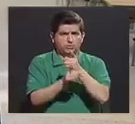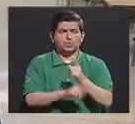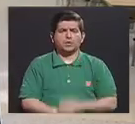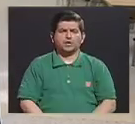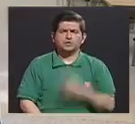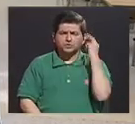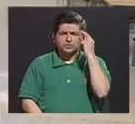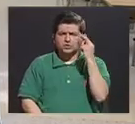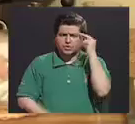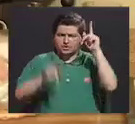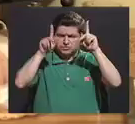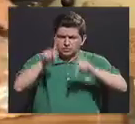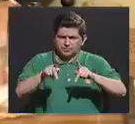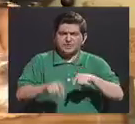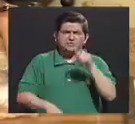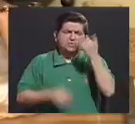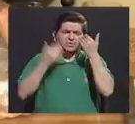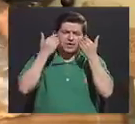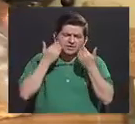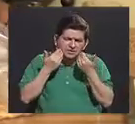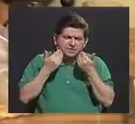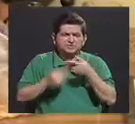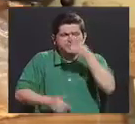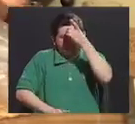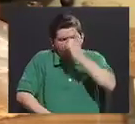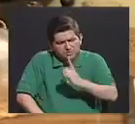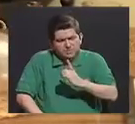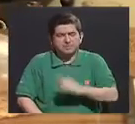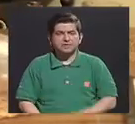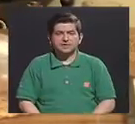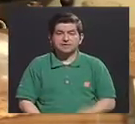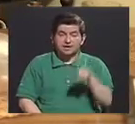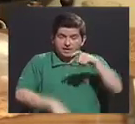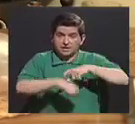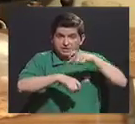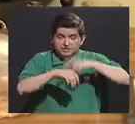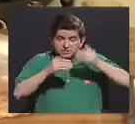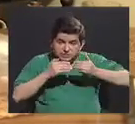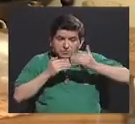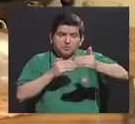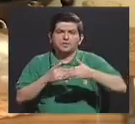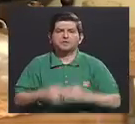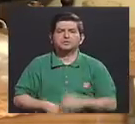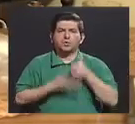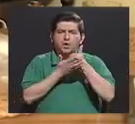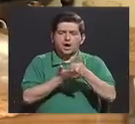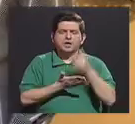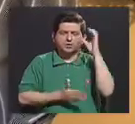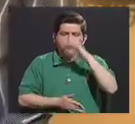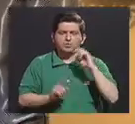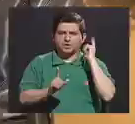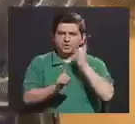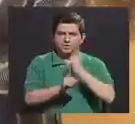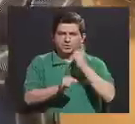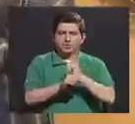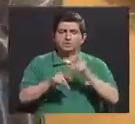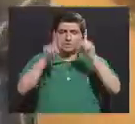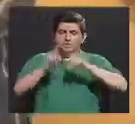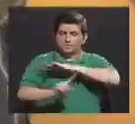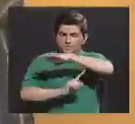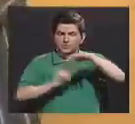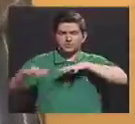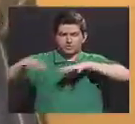es la razón por la que la persona o está triste o está deprimida a partir de ahí entonces se busca la ayuda pertinente rodearse de personas y